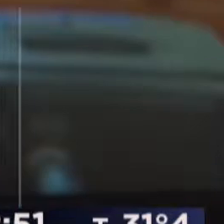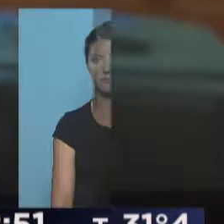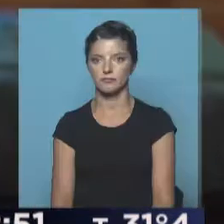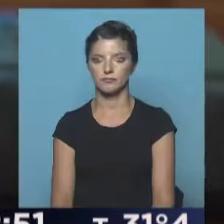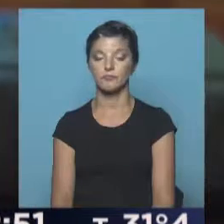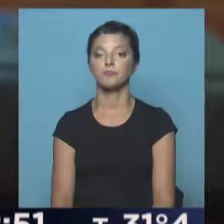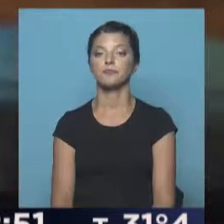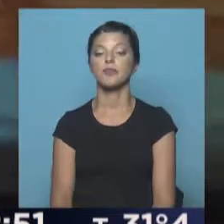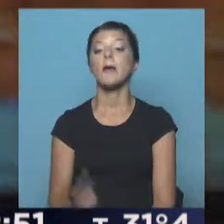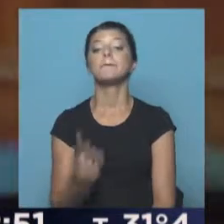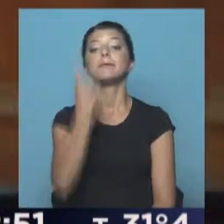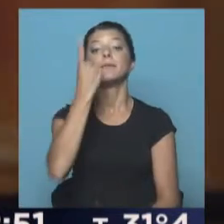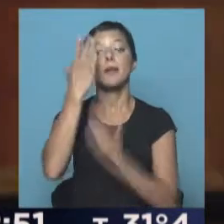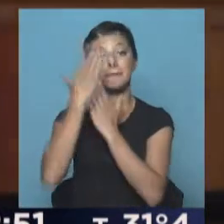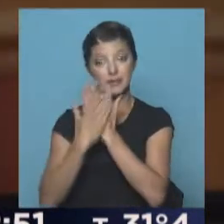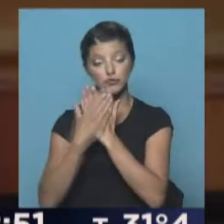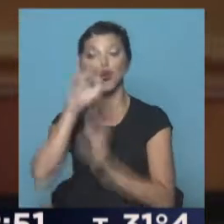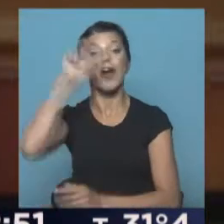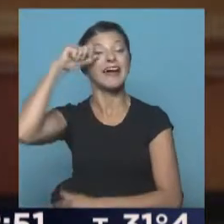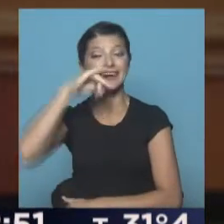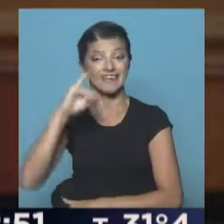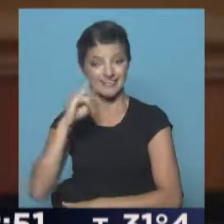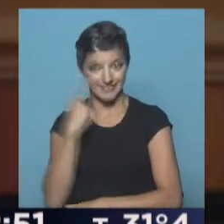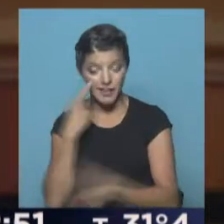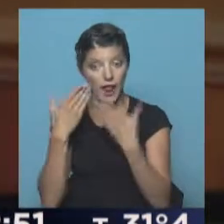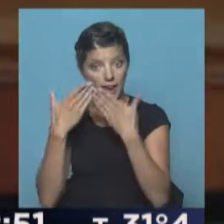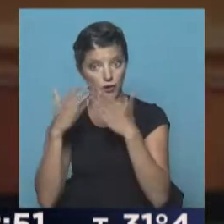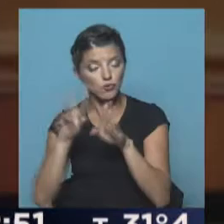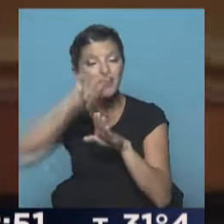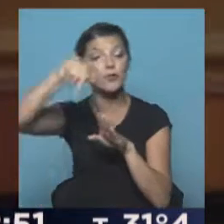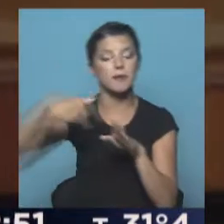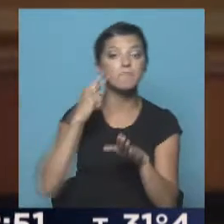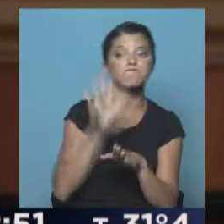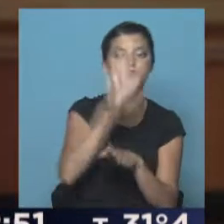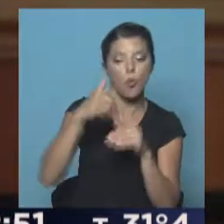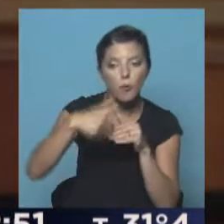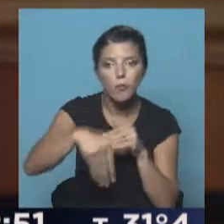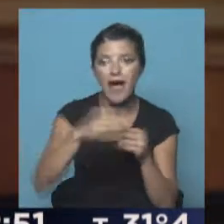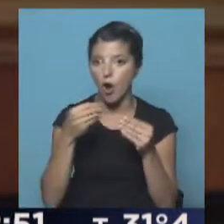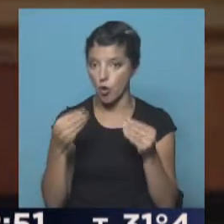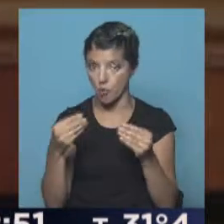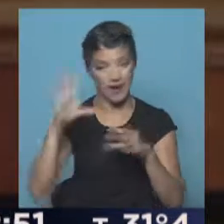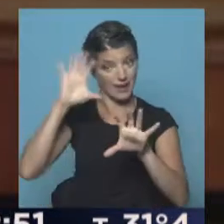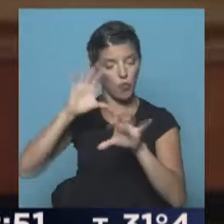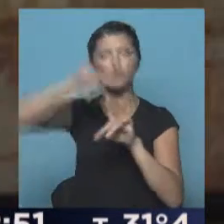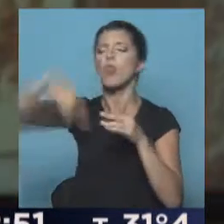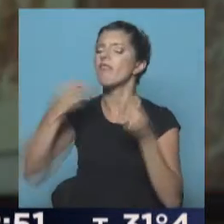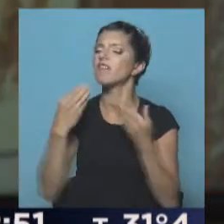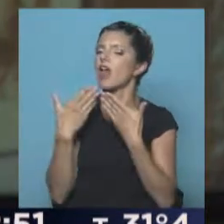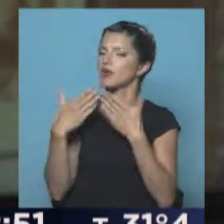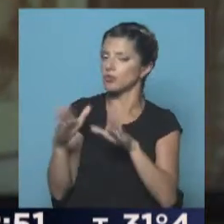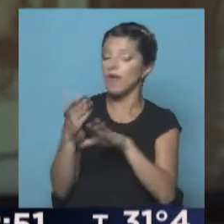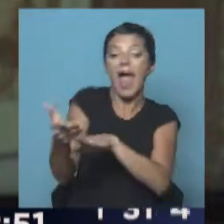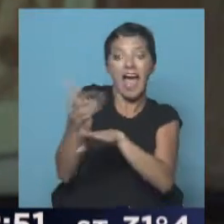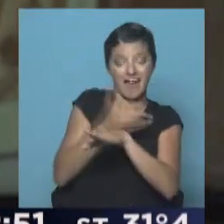La renuncia del premier Matteo Renzi en Italia abre un periodo de incertidumbre. Recordemos que esa renuncia provino luego